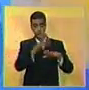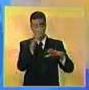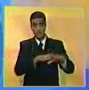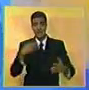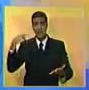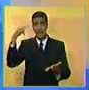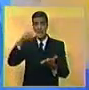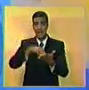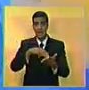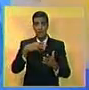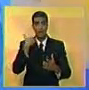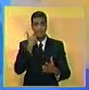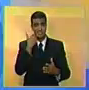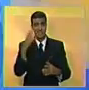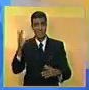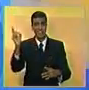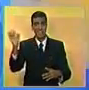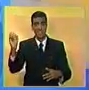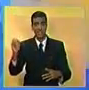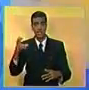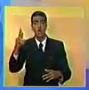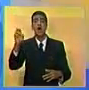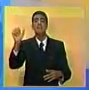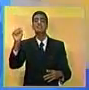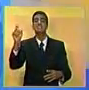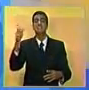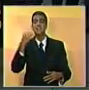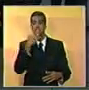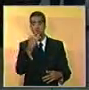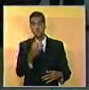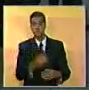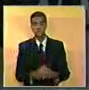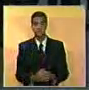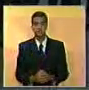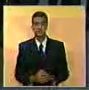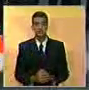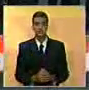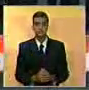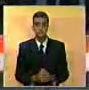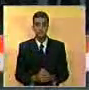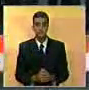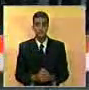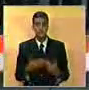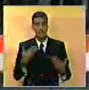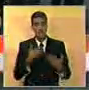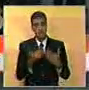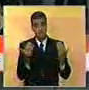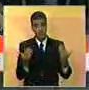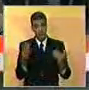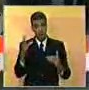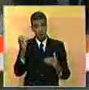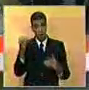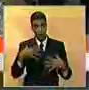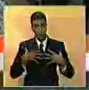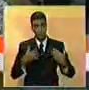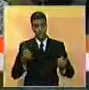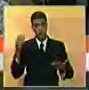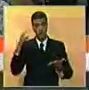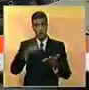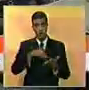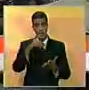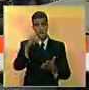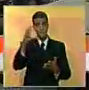personas ya fallecieron por esta enfermedad. Rosángel Sánchez tiene los detalles. Hasta el momento, Corposalud Aragua reporta 1000